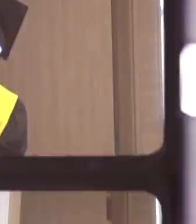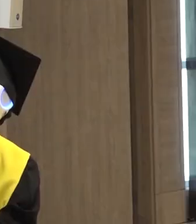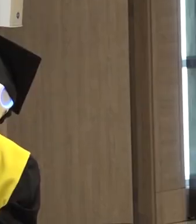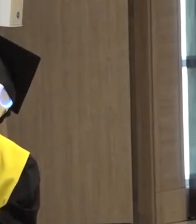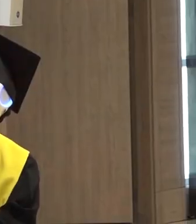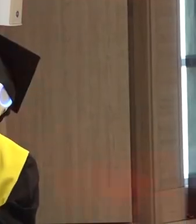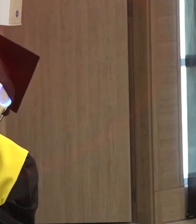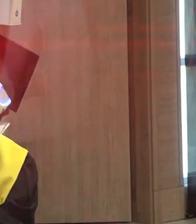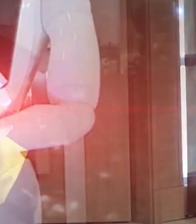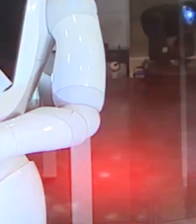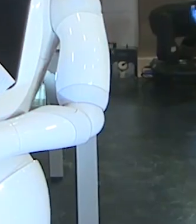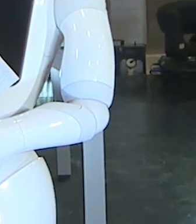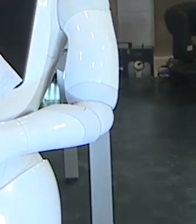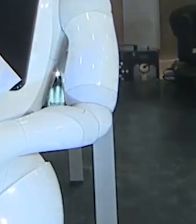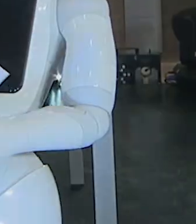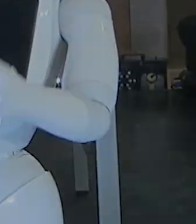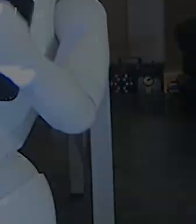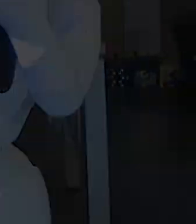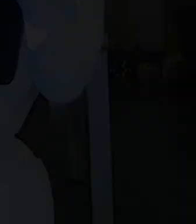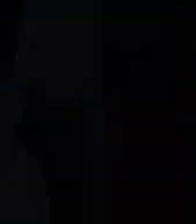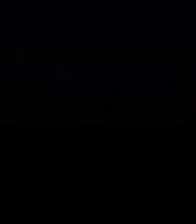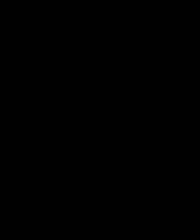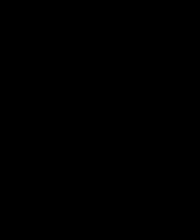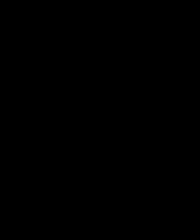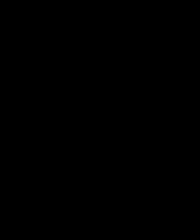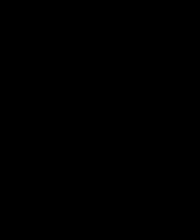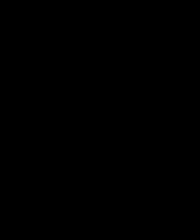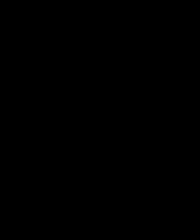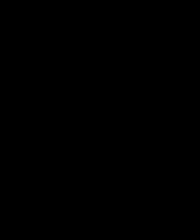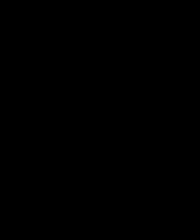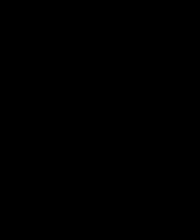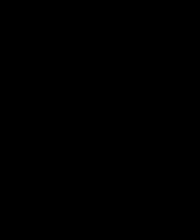Más incluyente e innovadora.